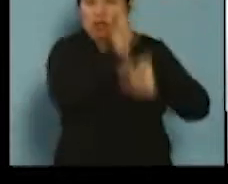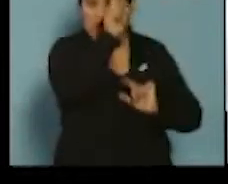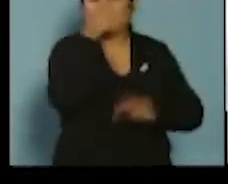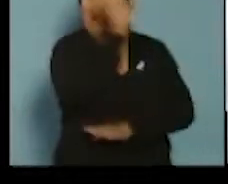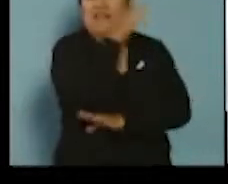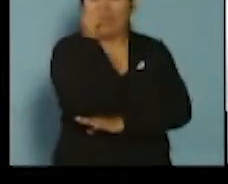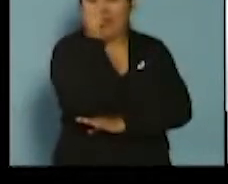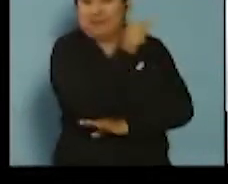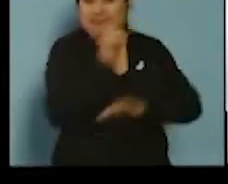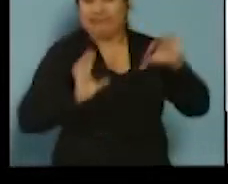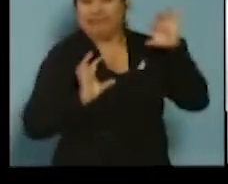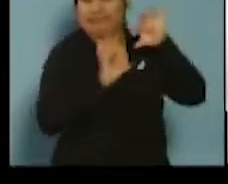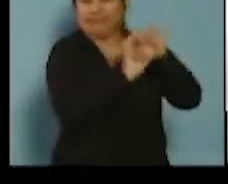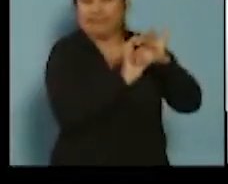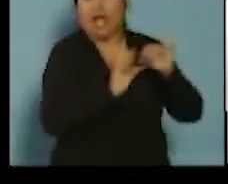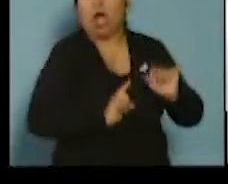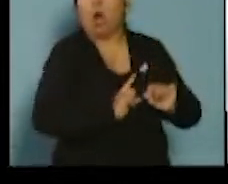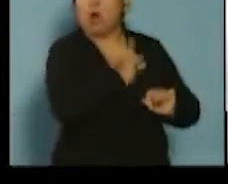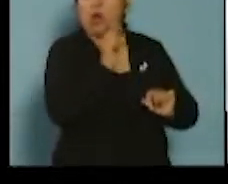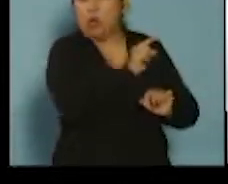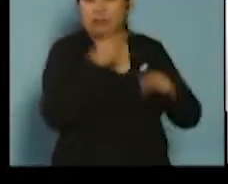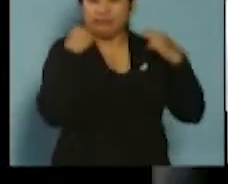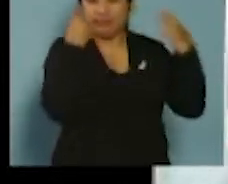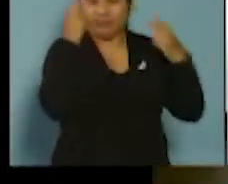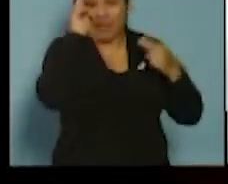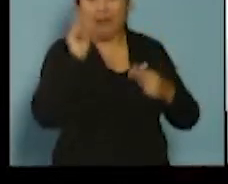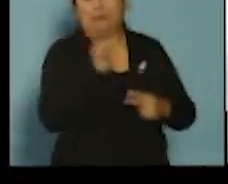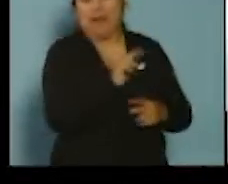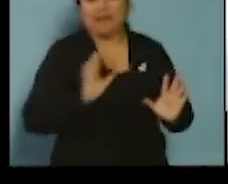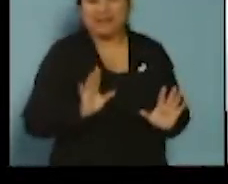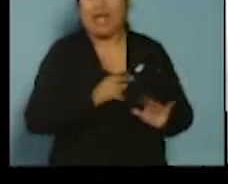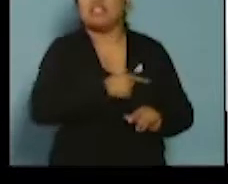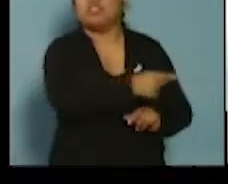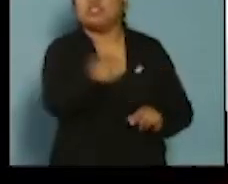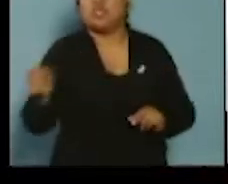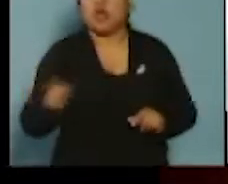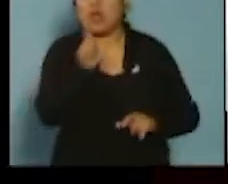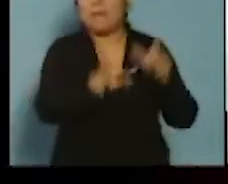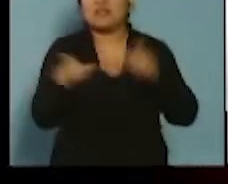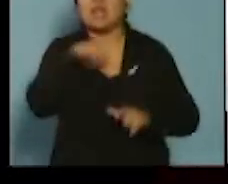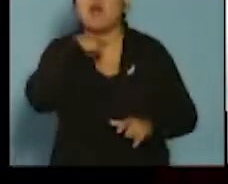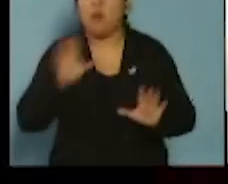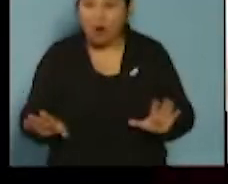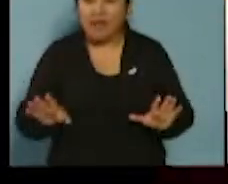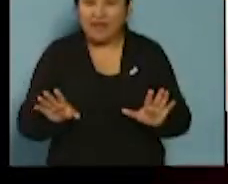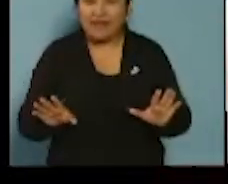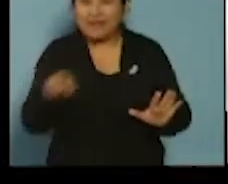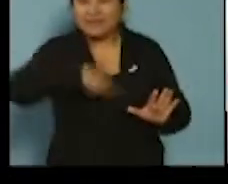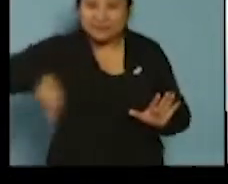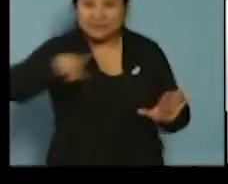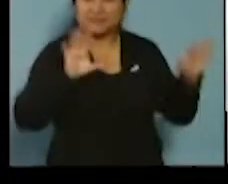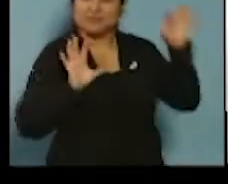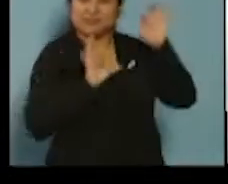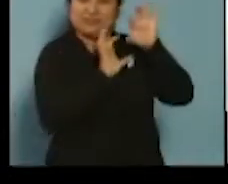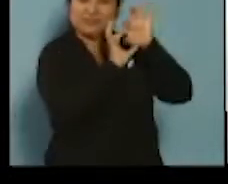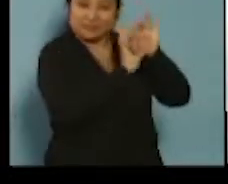le corresponde este ciclo virtuoso fíjese que acompañado por el pueblo jujeño que es lo que seguramente a él le dio